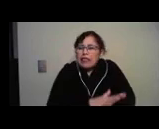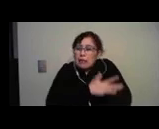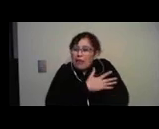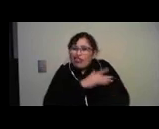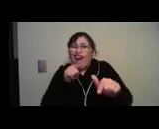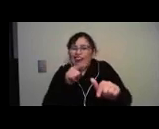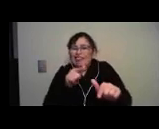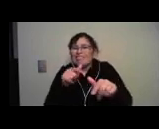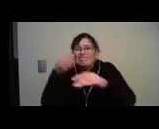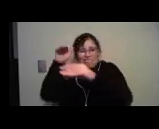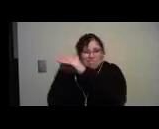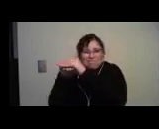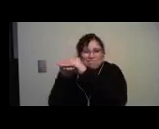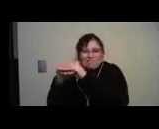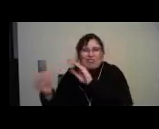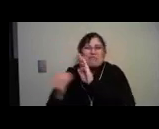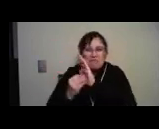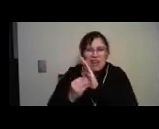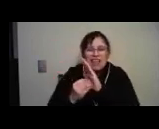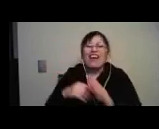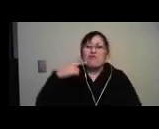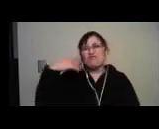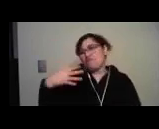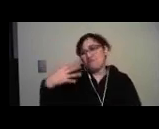perdura más tiempo y es mucho más significativo, ¿ya?